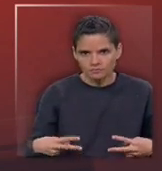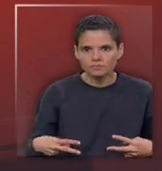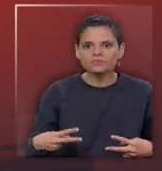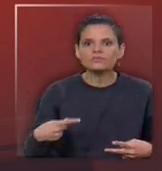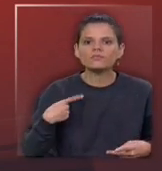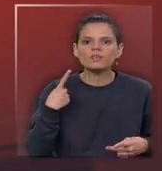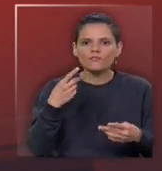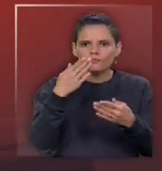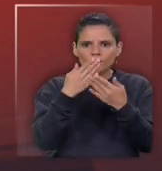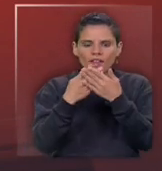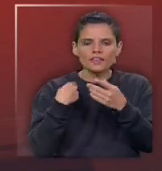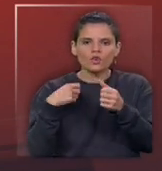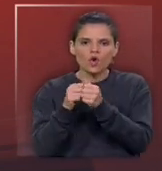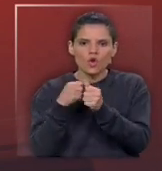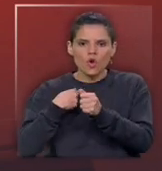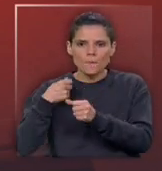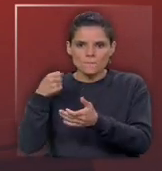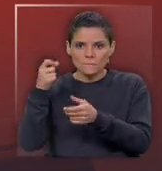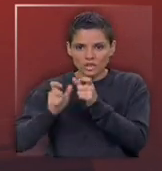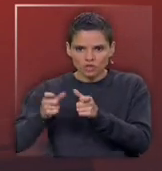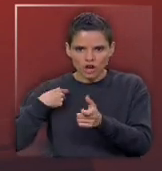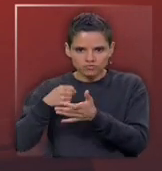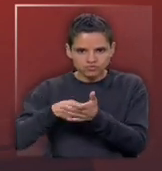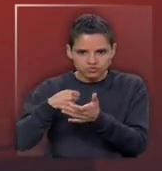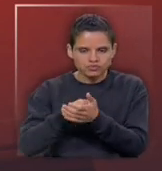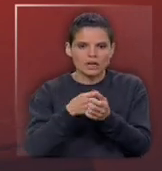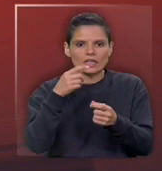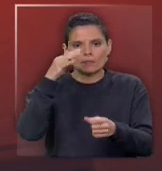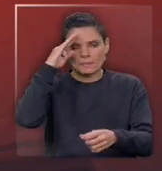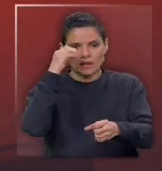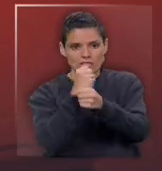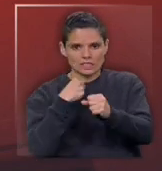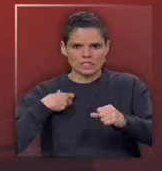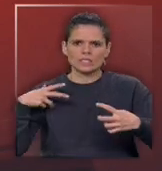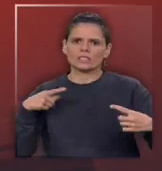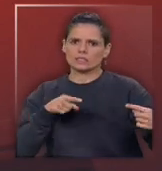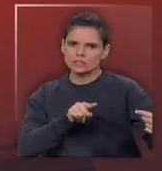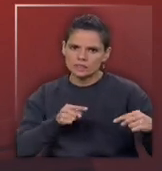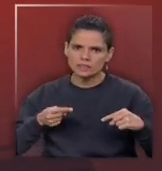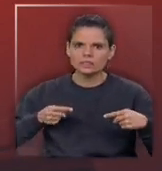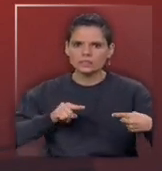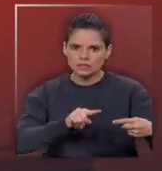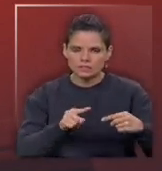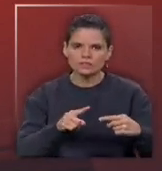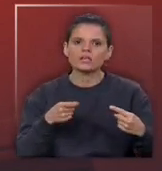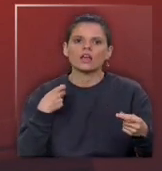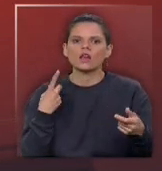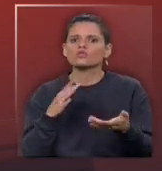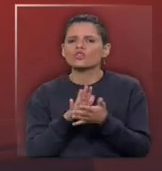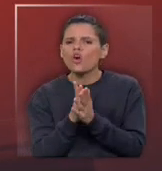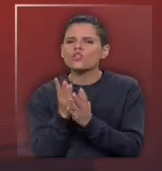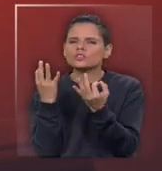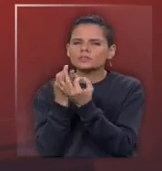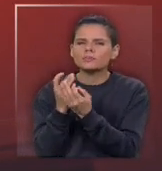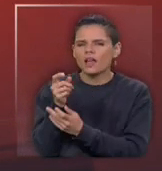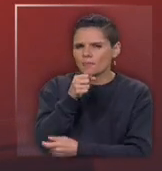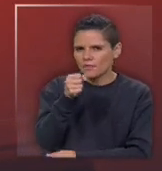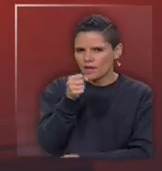entre manifestantes y la policía en ese lugar. Los detalles hasta ahora junto a Marcelo Álvarez. Marcelo, buenas